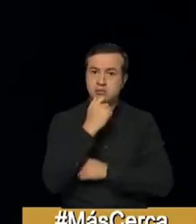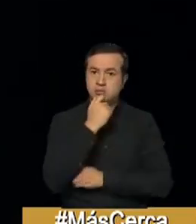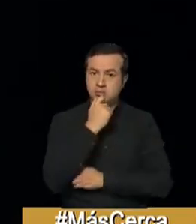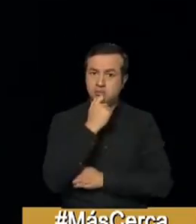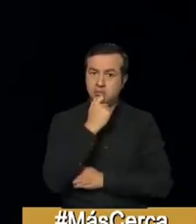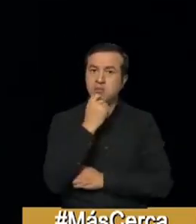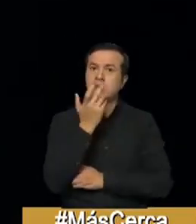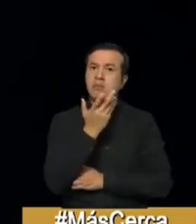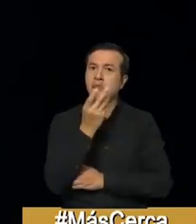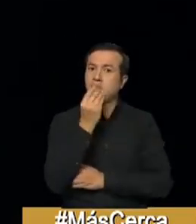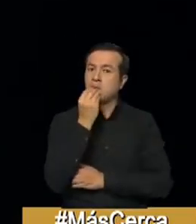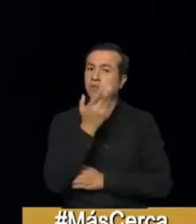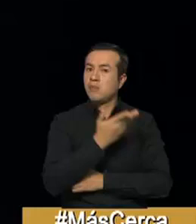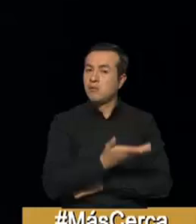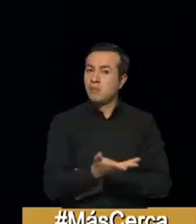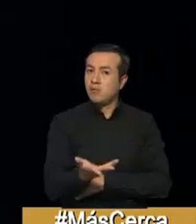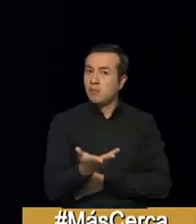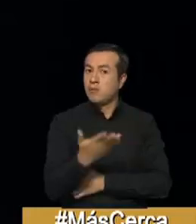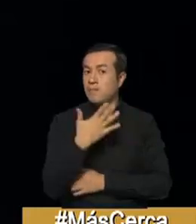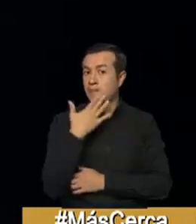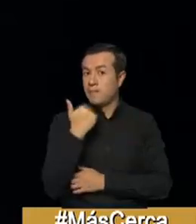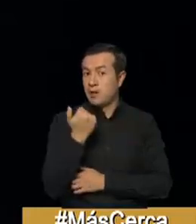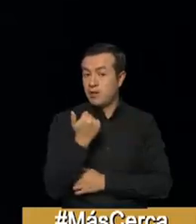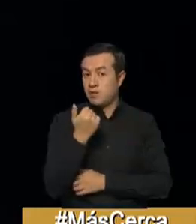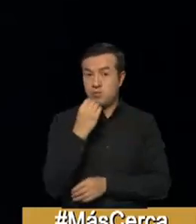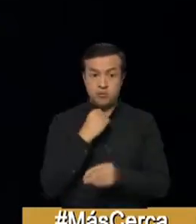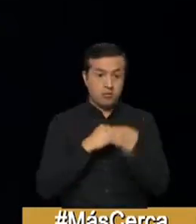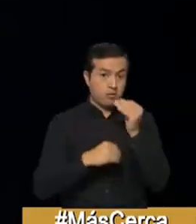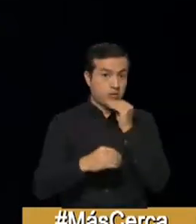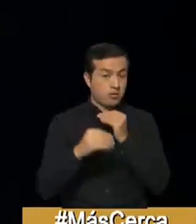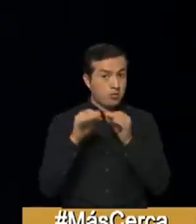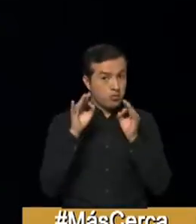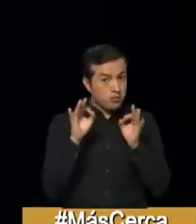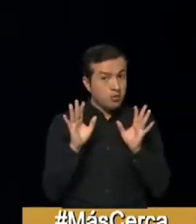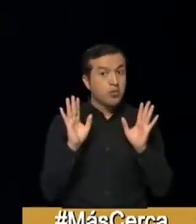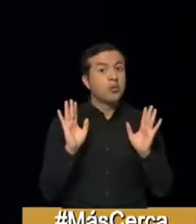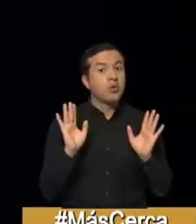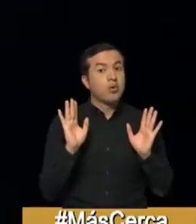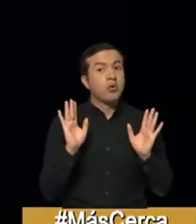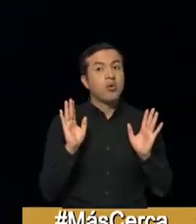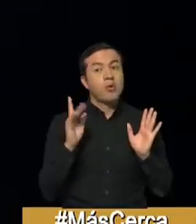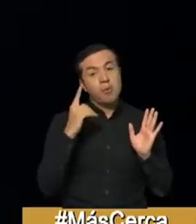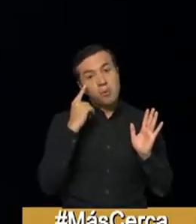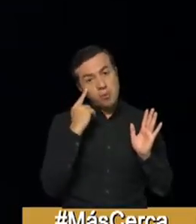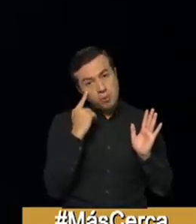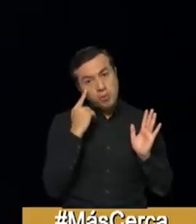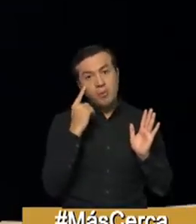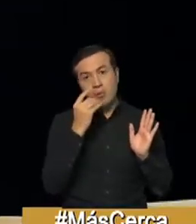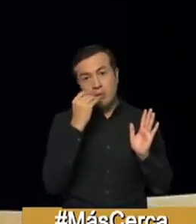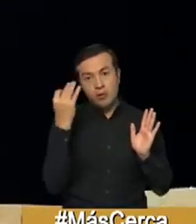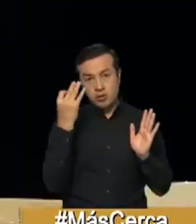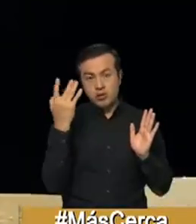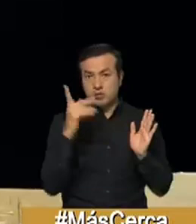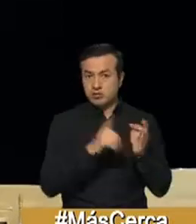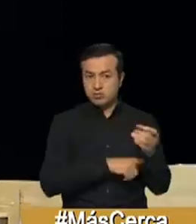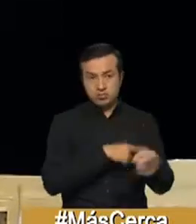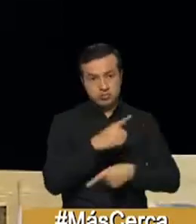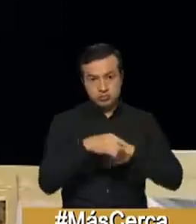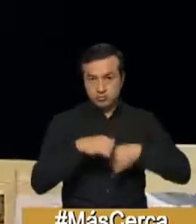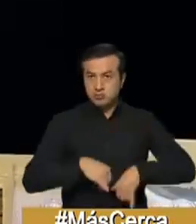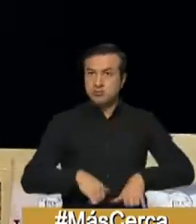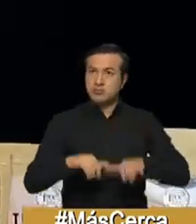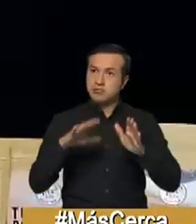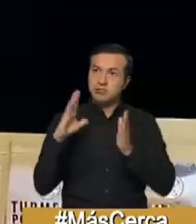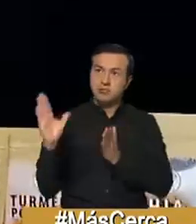¿qué podemos hacer para mejorar la nutrición sin dejar de probar nuestras comidas tradicionales?